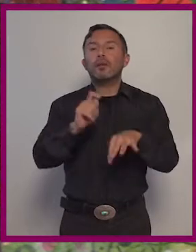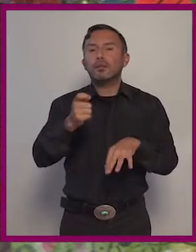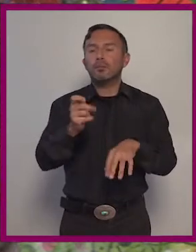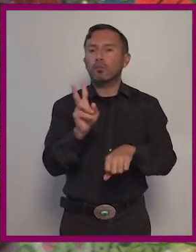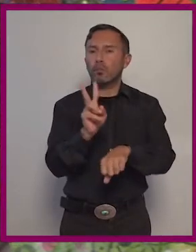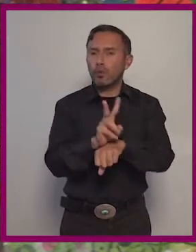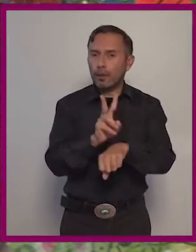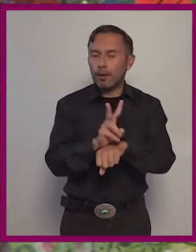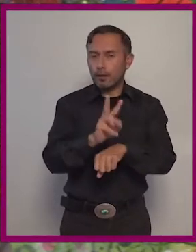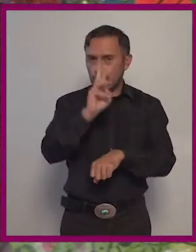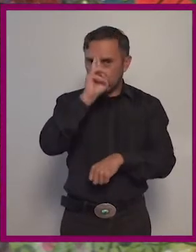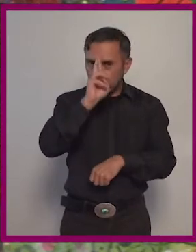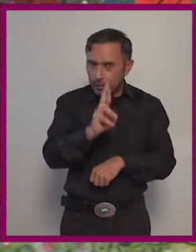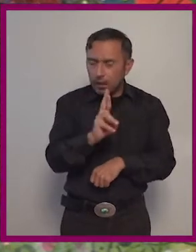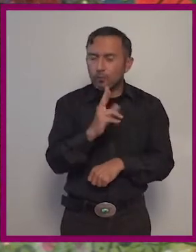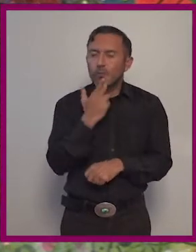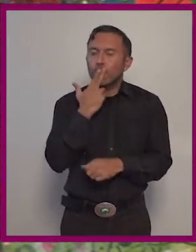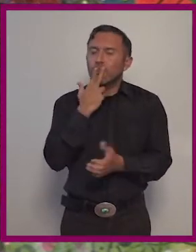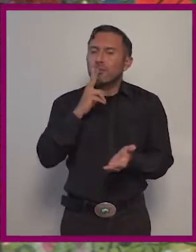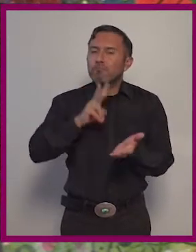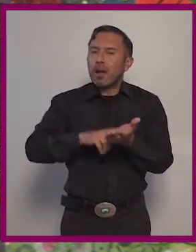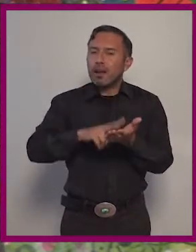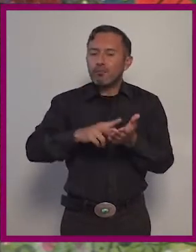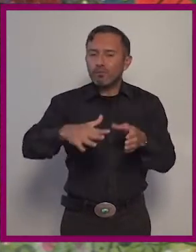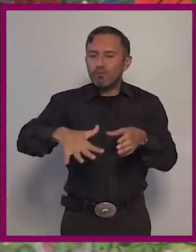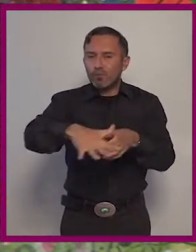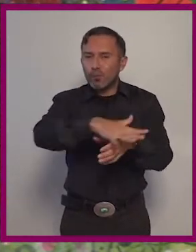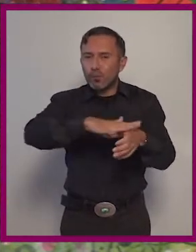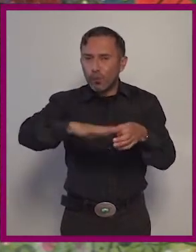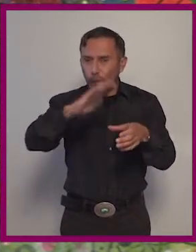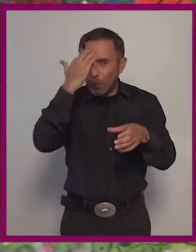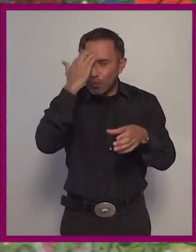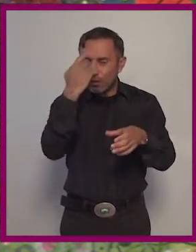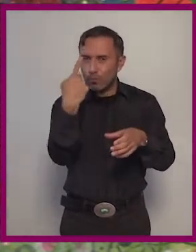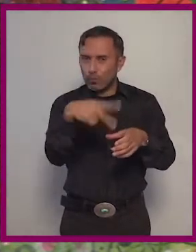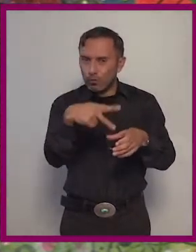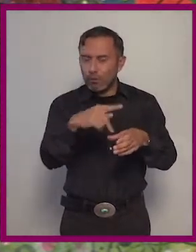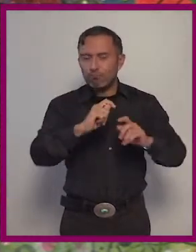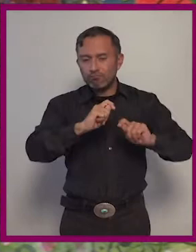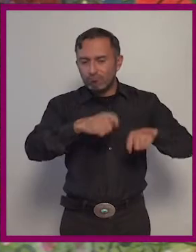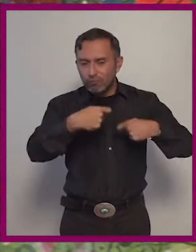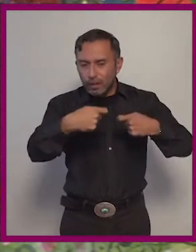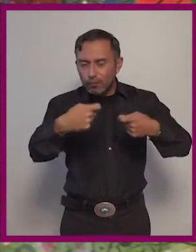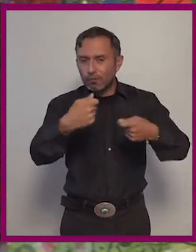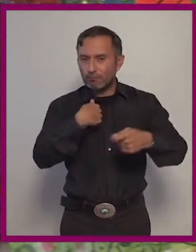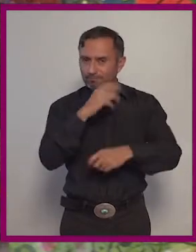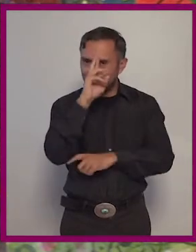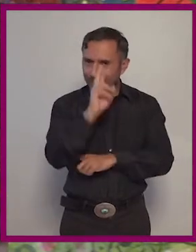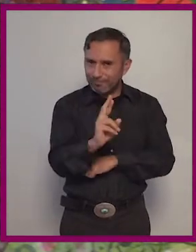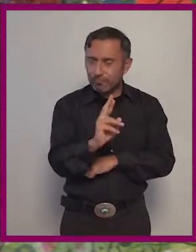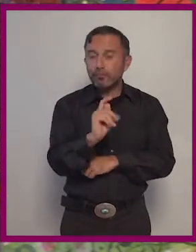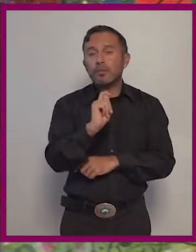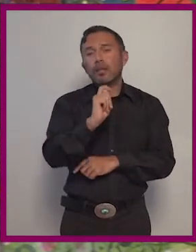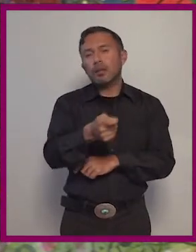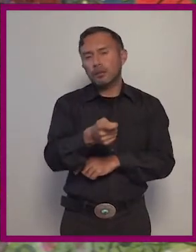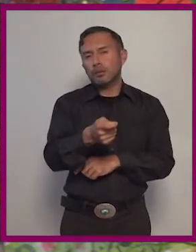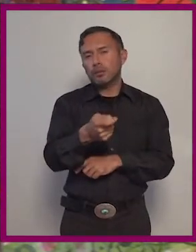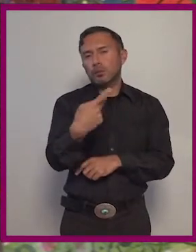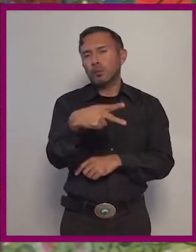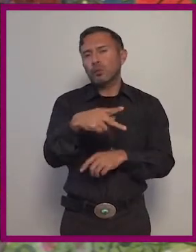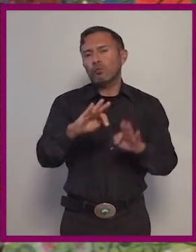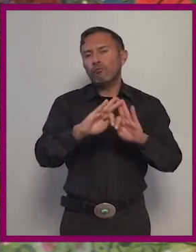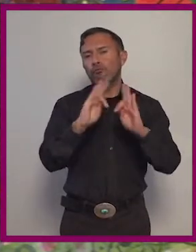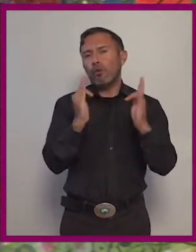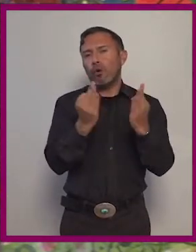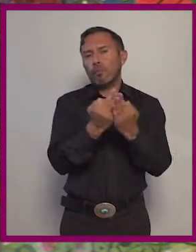respetar y valorizar estos saberes locales y conocimientos tradicionales que implican una forma particular de entender